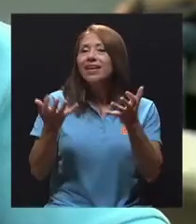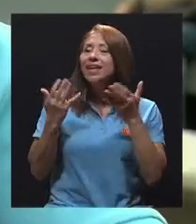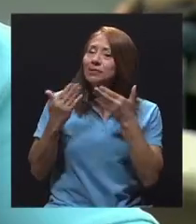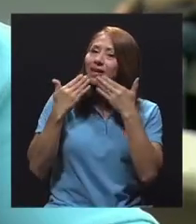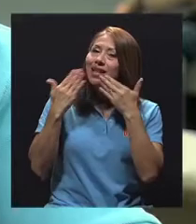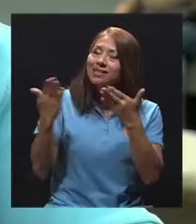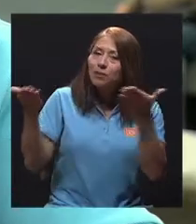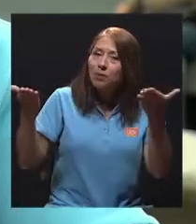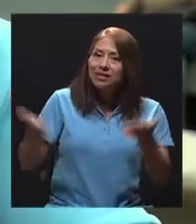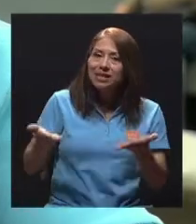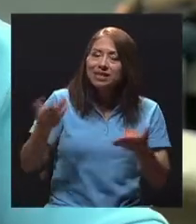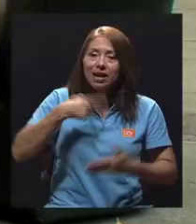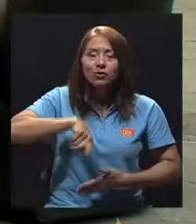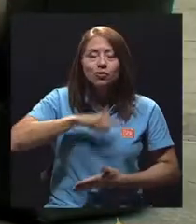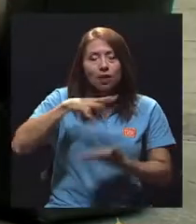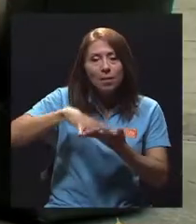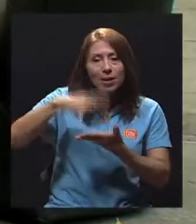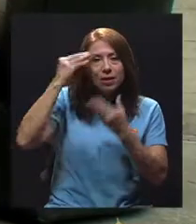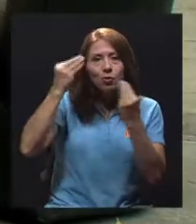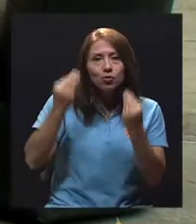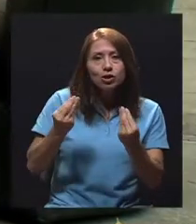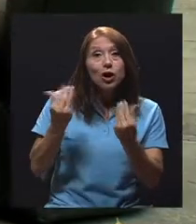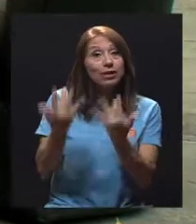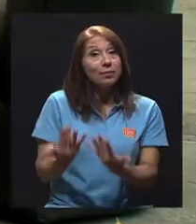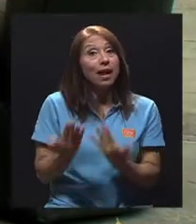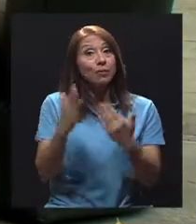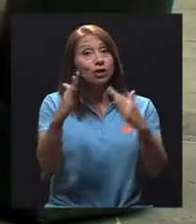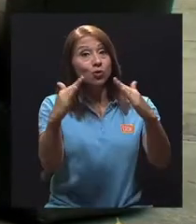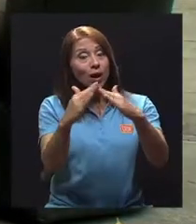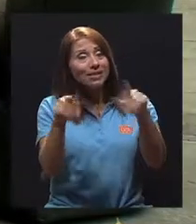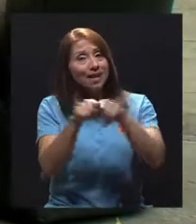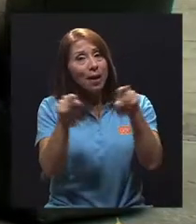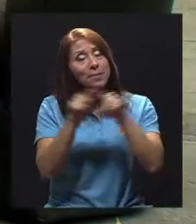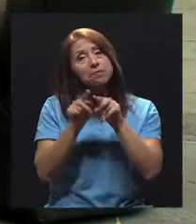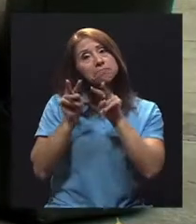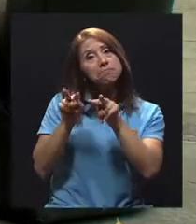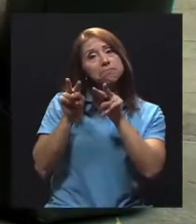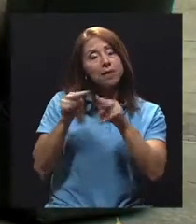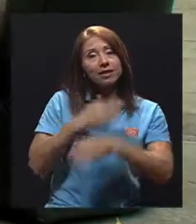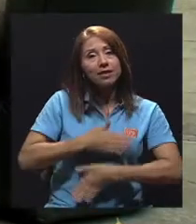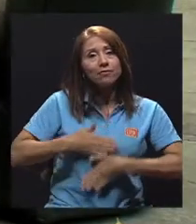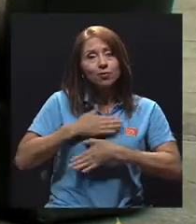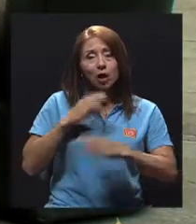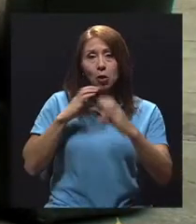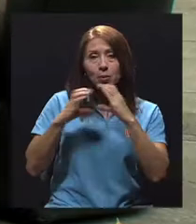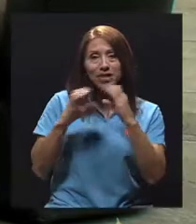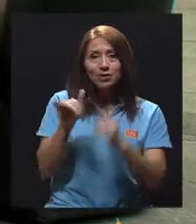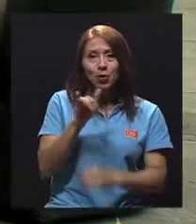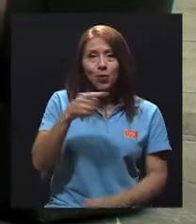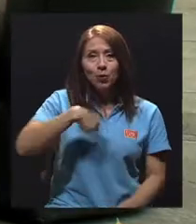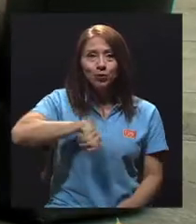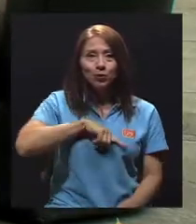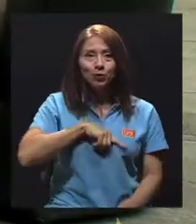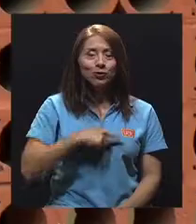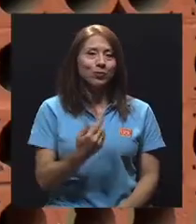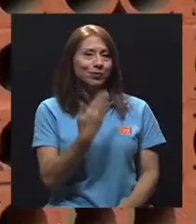que hemos aprendido muchísimo el día de hoy. Esperamos que en sus hogares también hayan disfrutado de esta conversación como